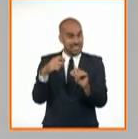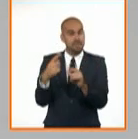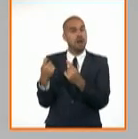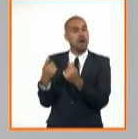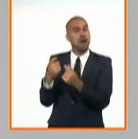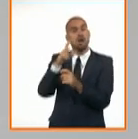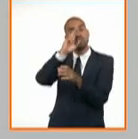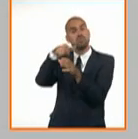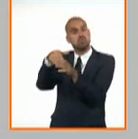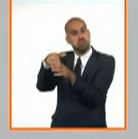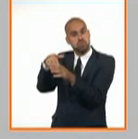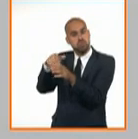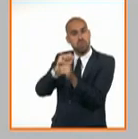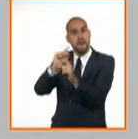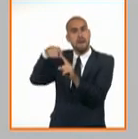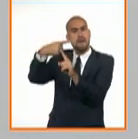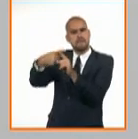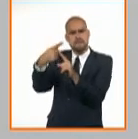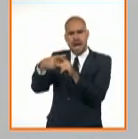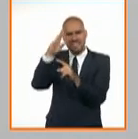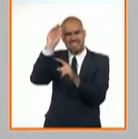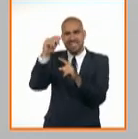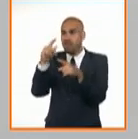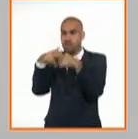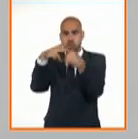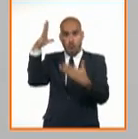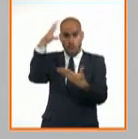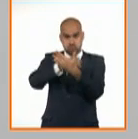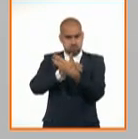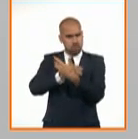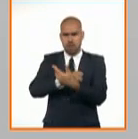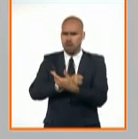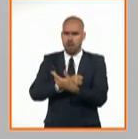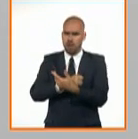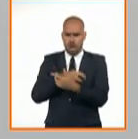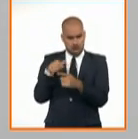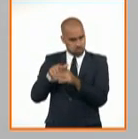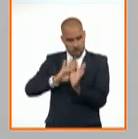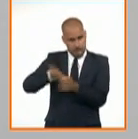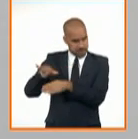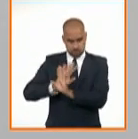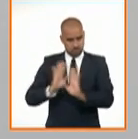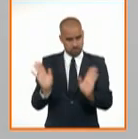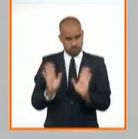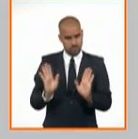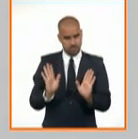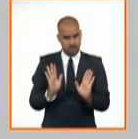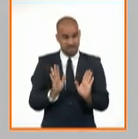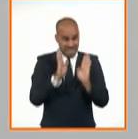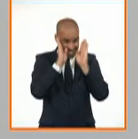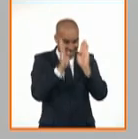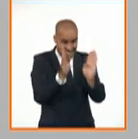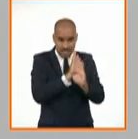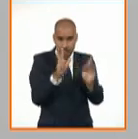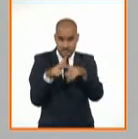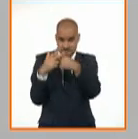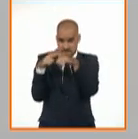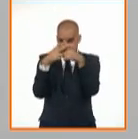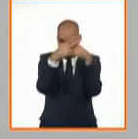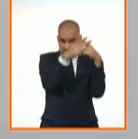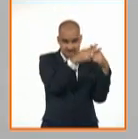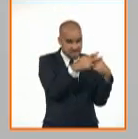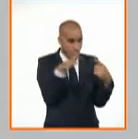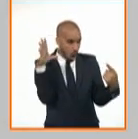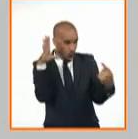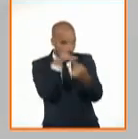asociados a inversiones capitalizables como son las reparaciones que se le hacen capitalizables a los bloques a las